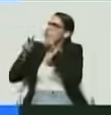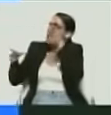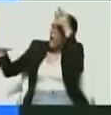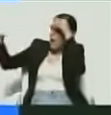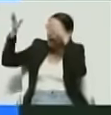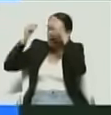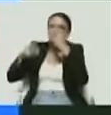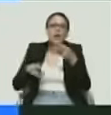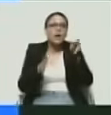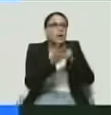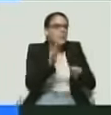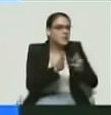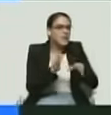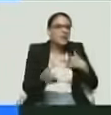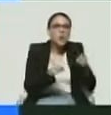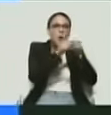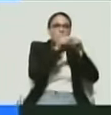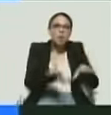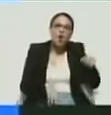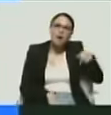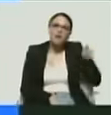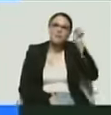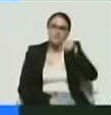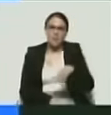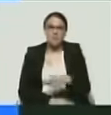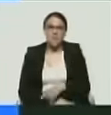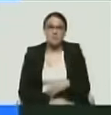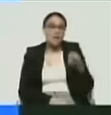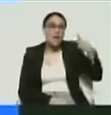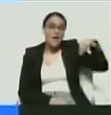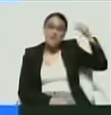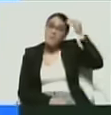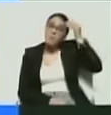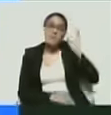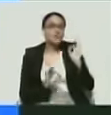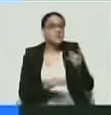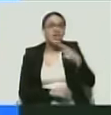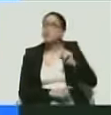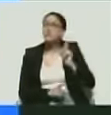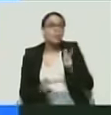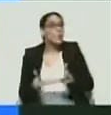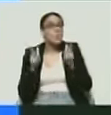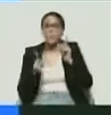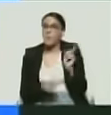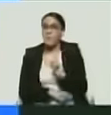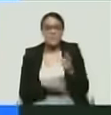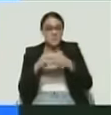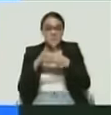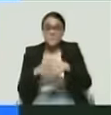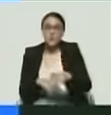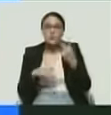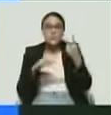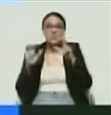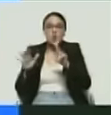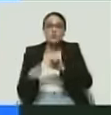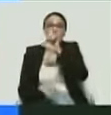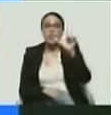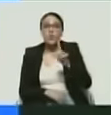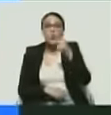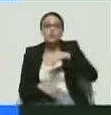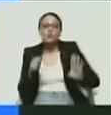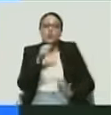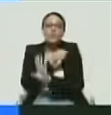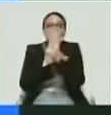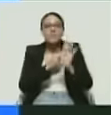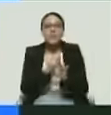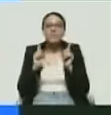dicen ellos, que van a tener el 28 de julio para generar zozobra en los centros de votación.